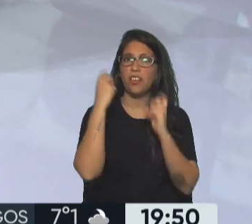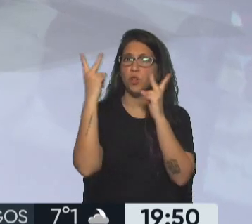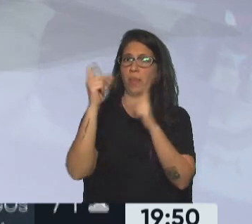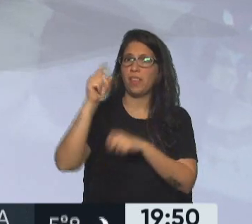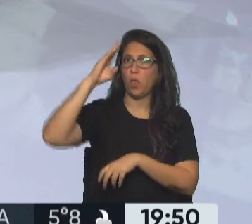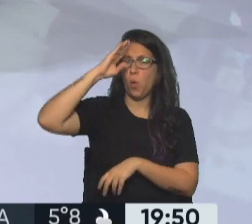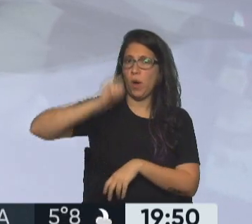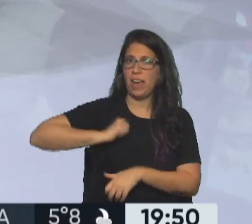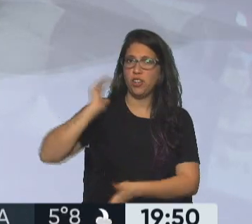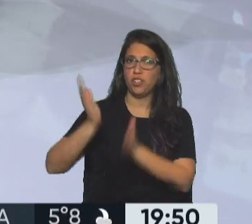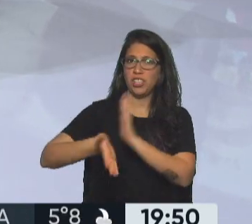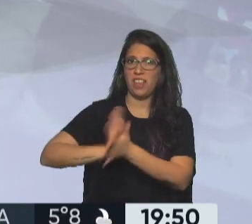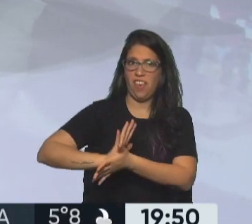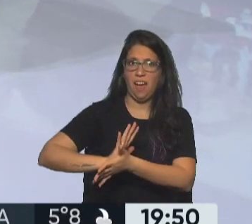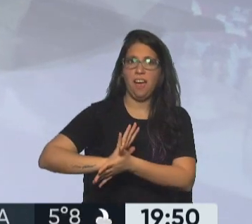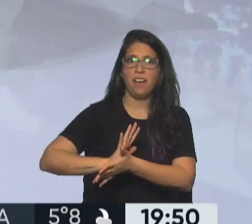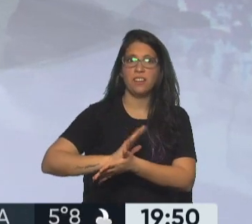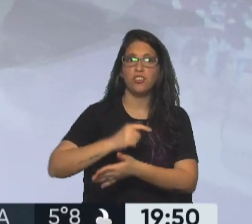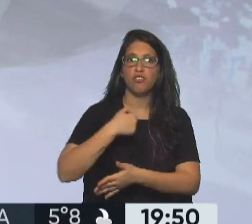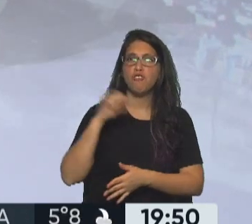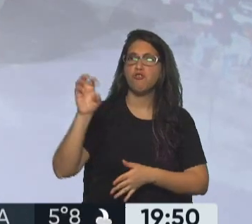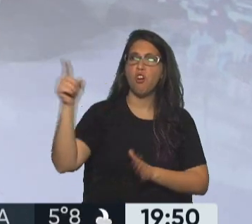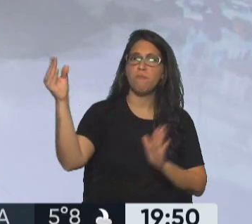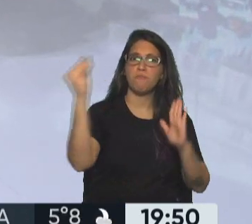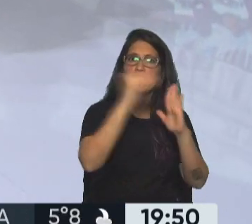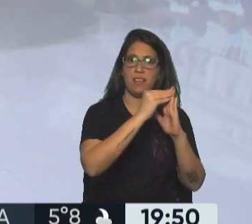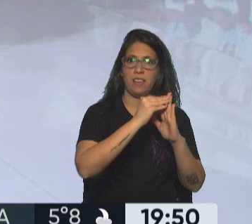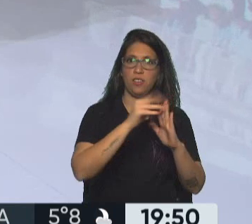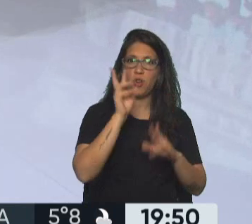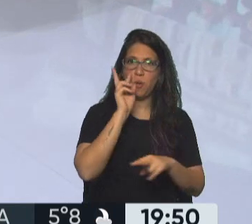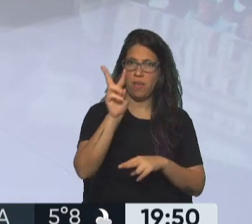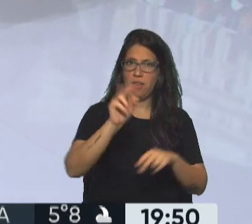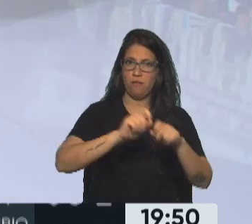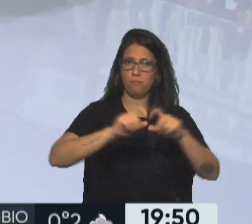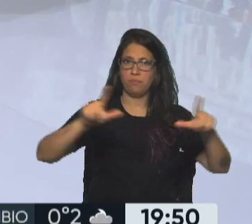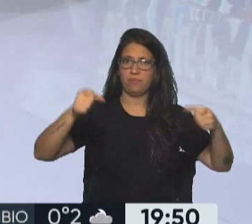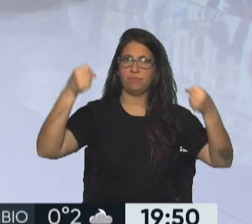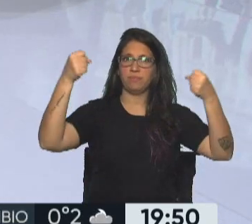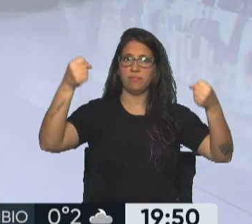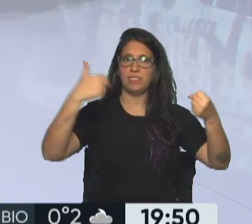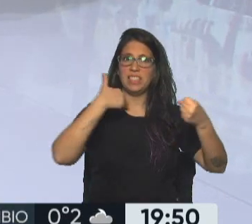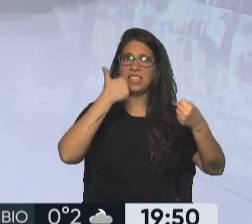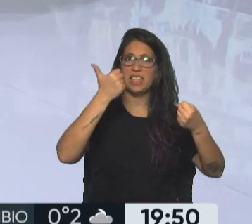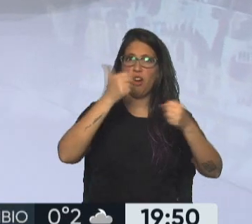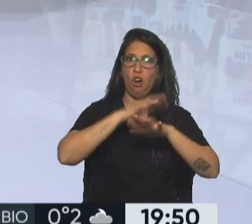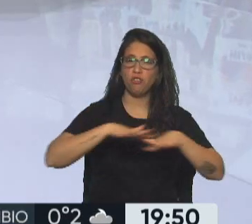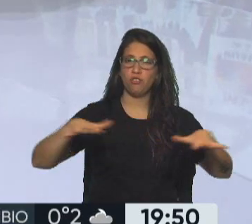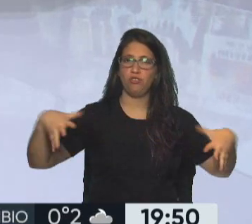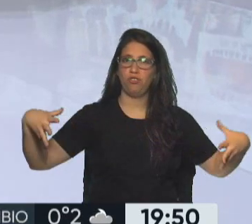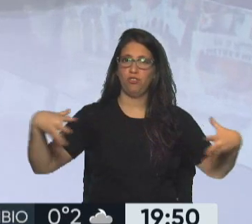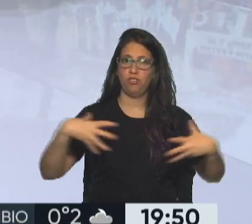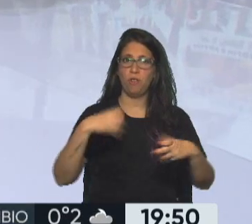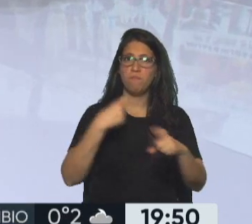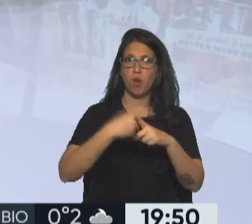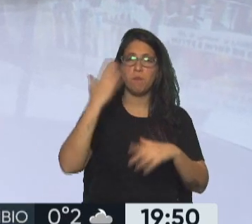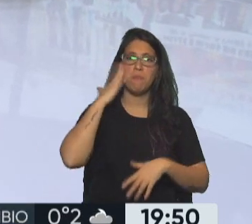y pancartas, porque no sos sola. Cuando yo veo la pancarta de hijas e hijas de genocidas por la memoria, verdad